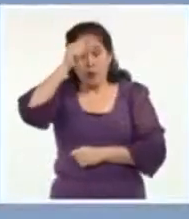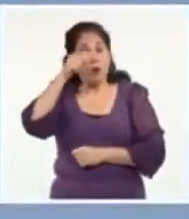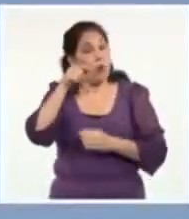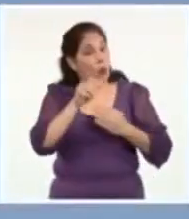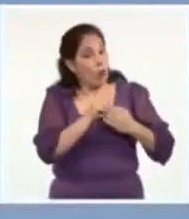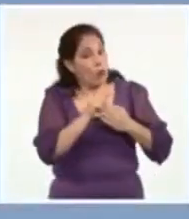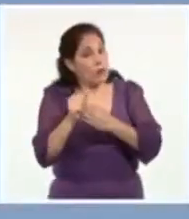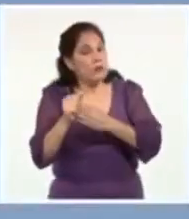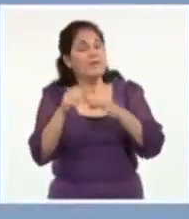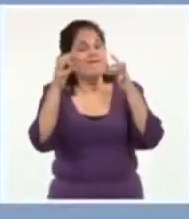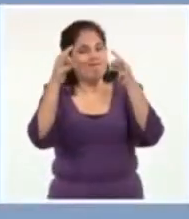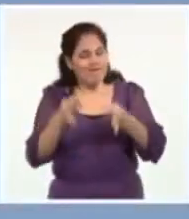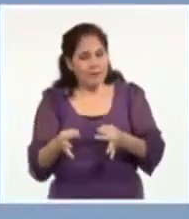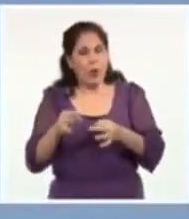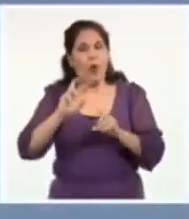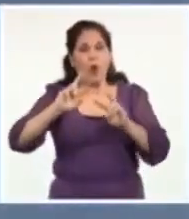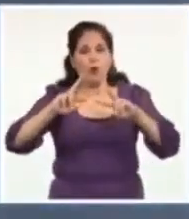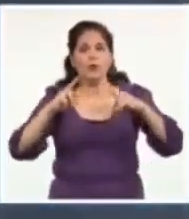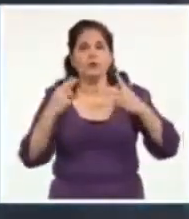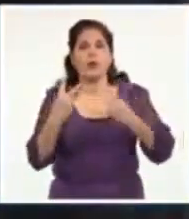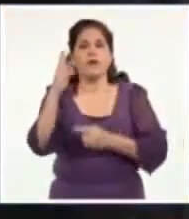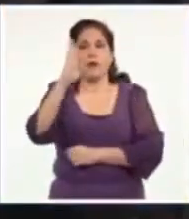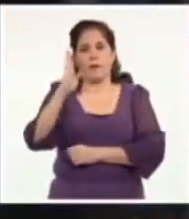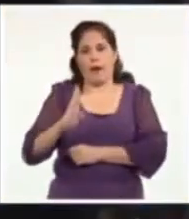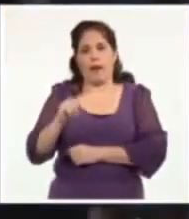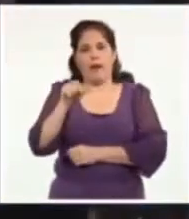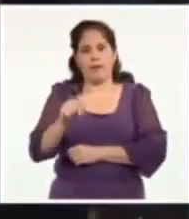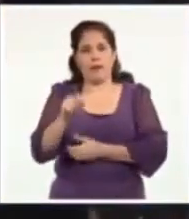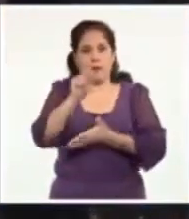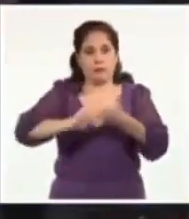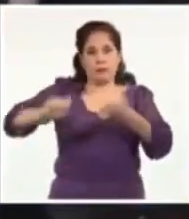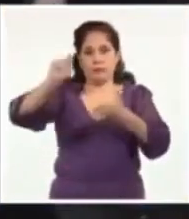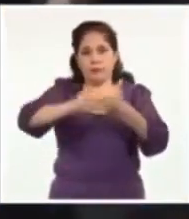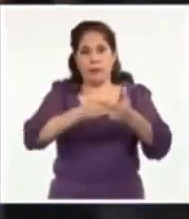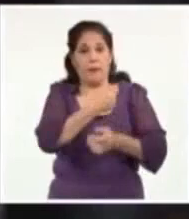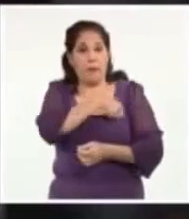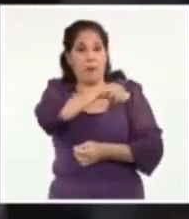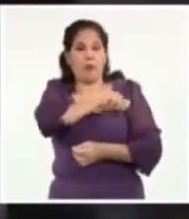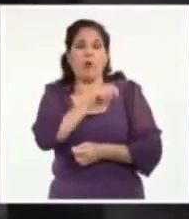conducirá nuevamente el timón de un país que decidió en las urnas tener un